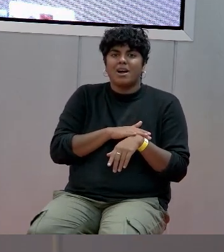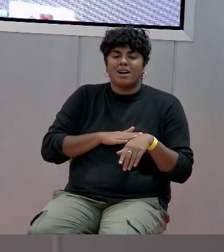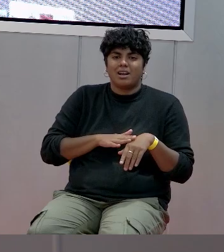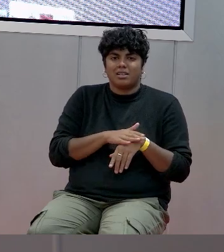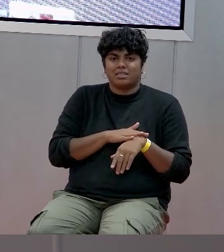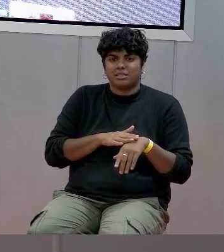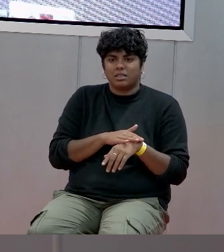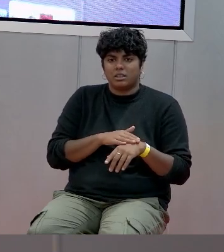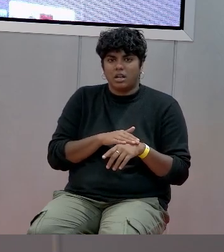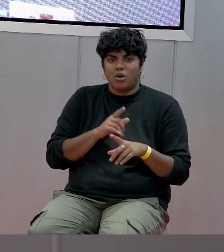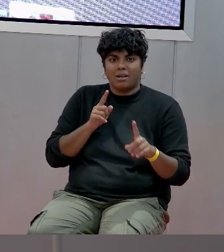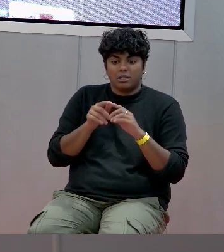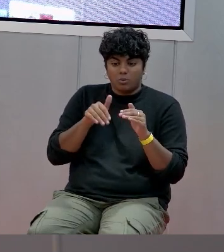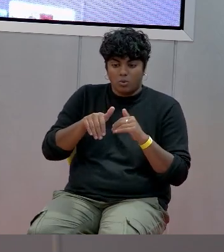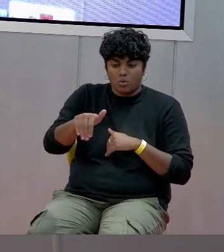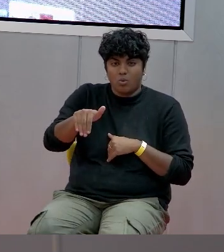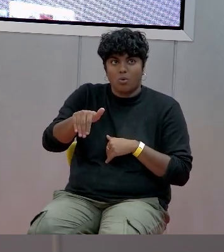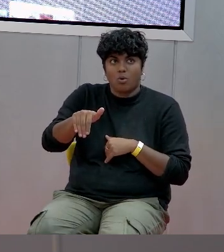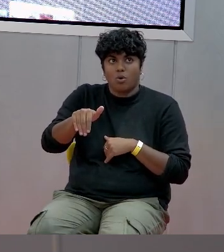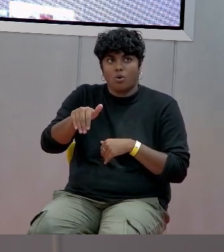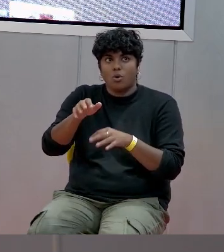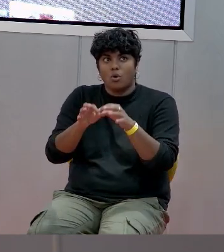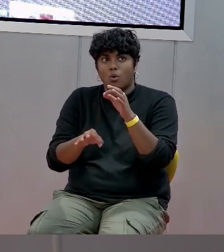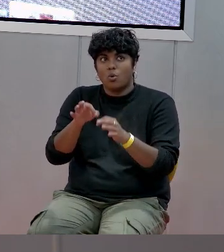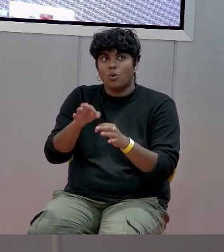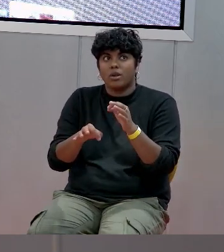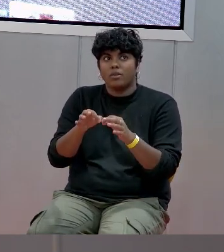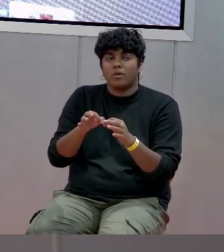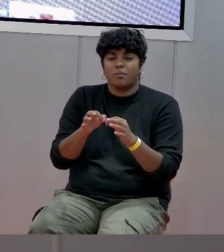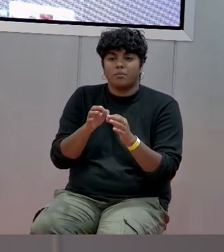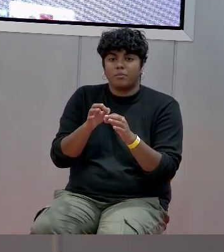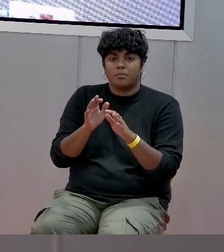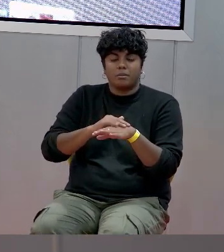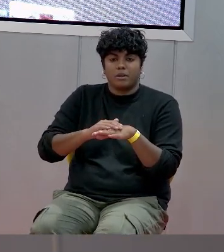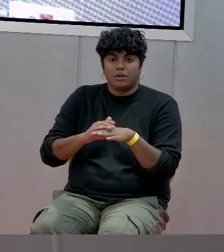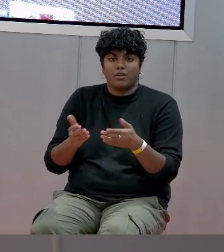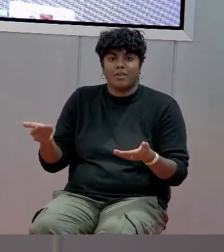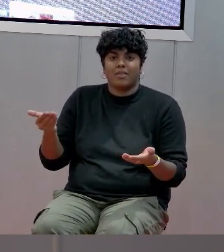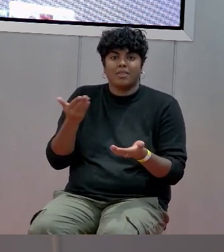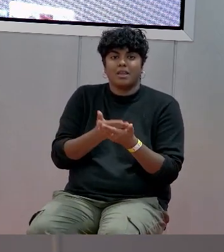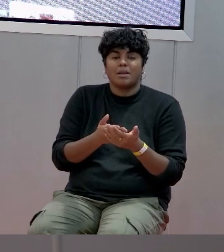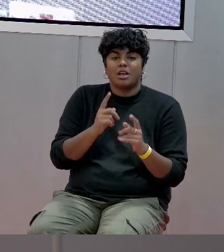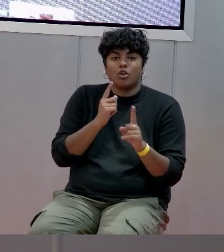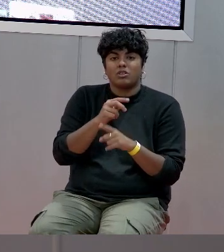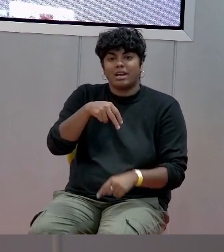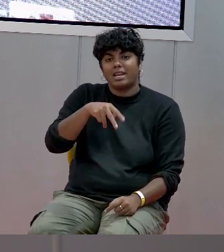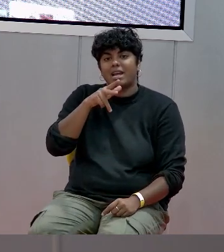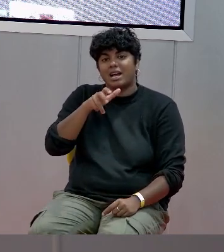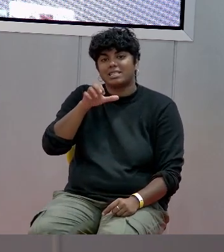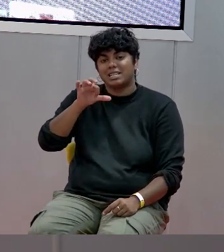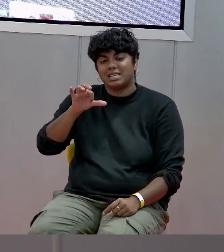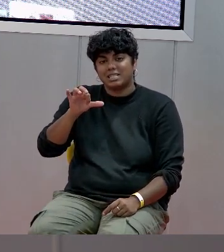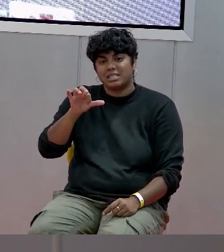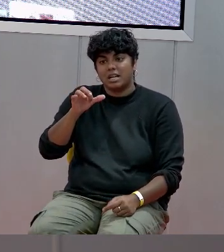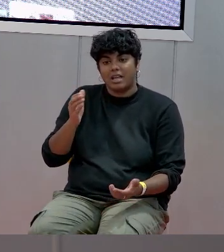el juicio que presentó, la demanda de Keira Bell contra el NHS, esta